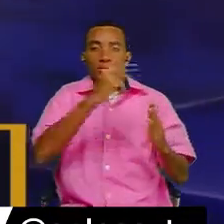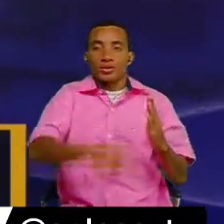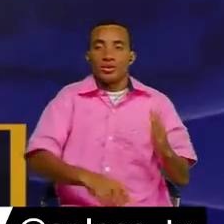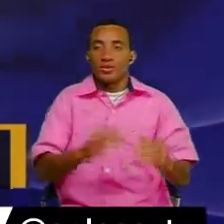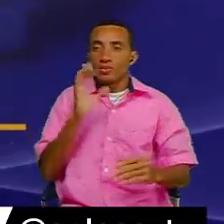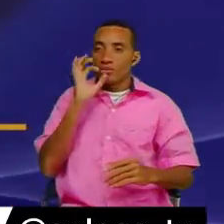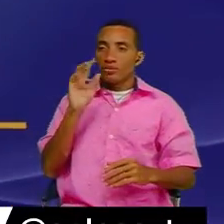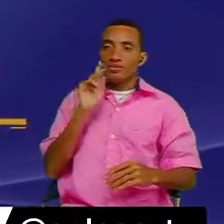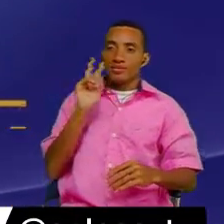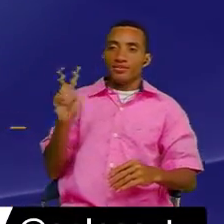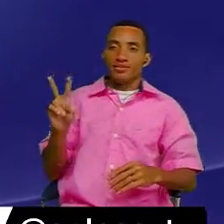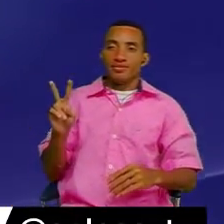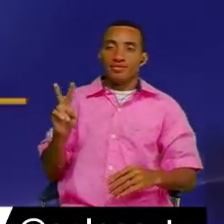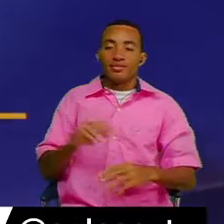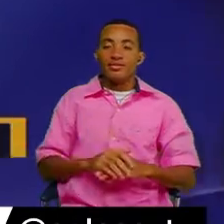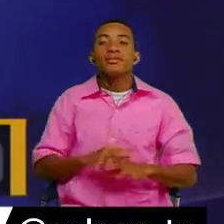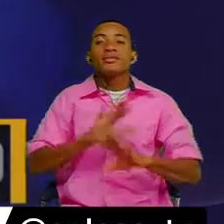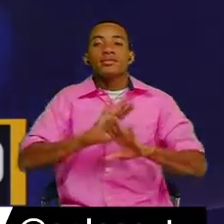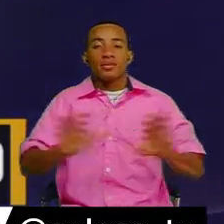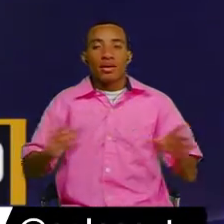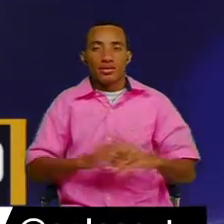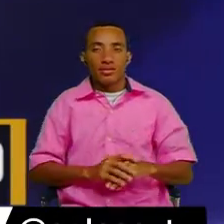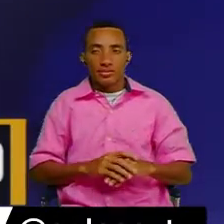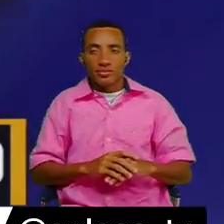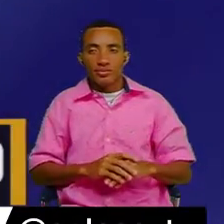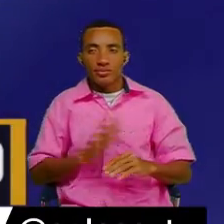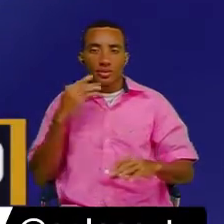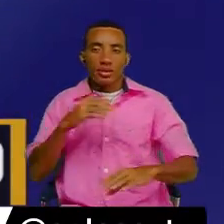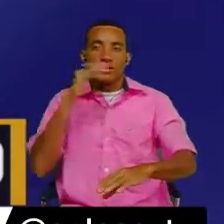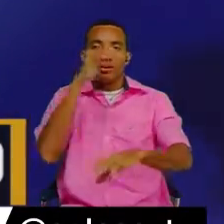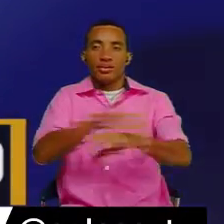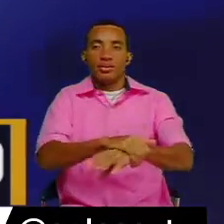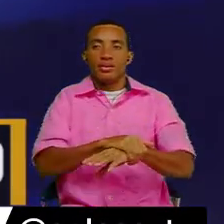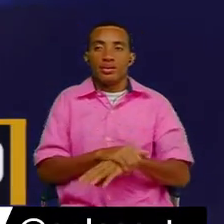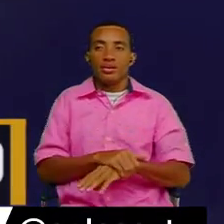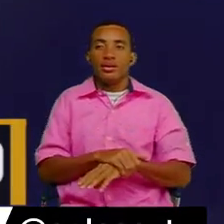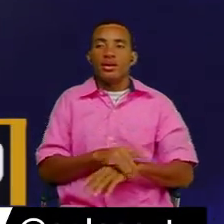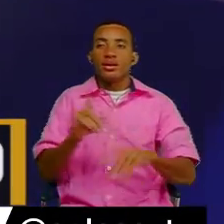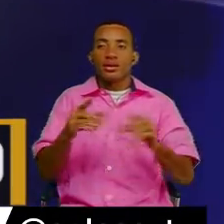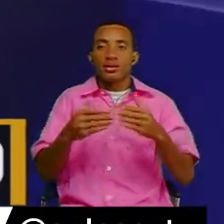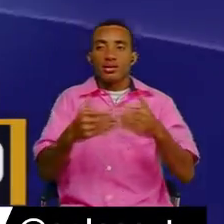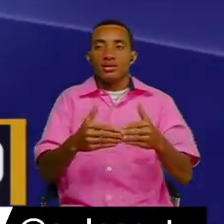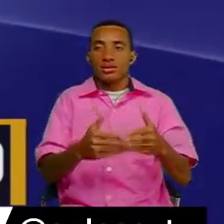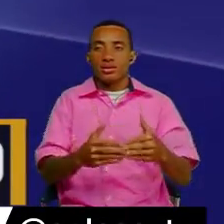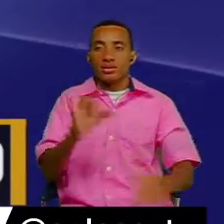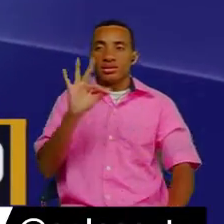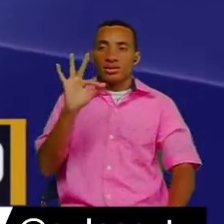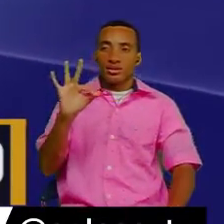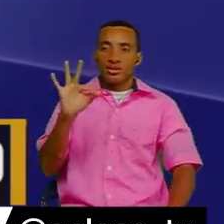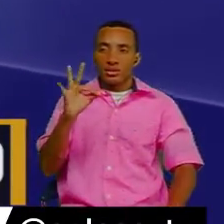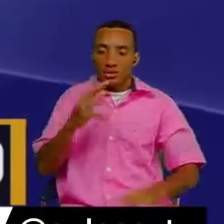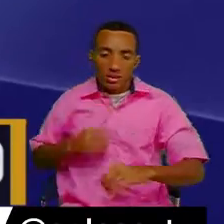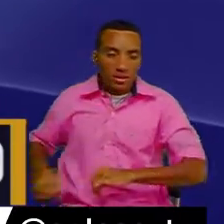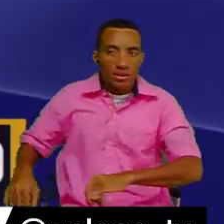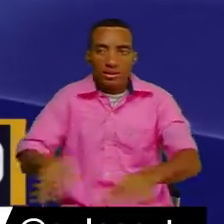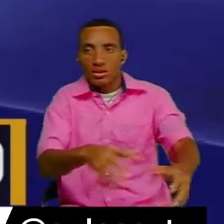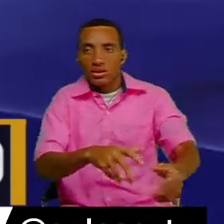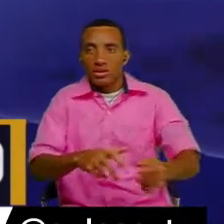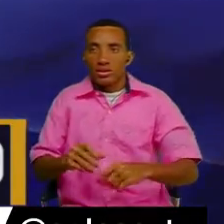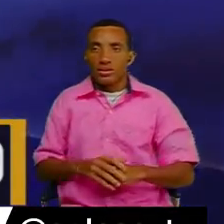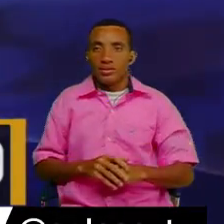Operaciones Especiales de Hidrocarburos realizan el procedimiento de captura en flagrancia de los tres pescadores. Pero la verdad es que no hay nada que hacer,